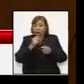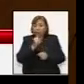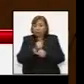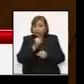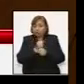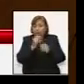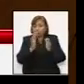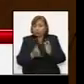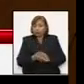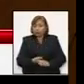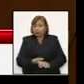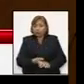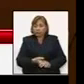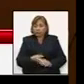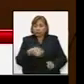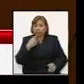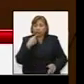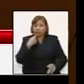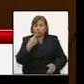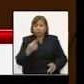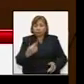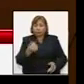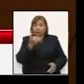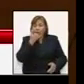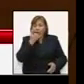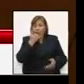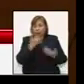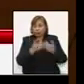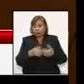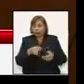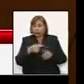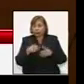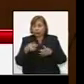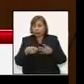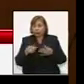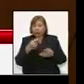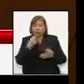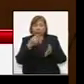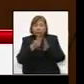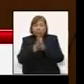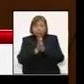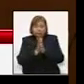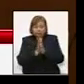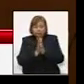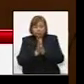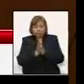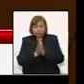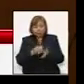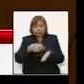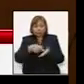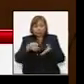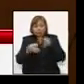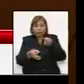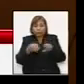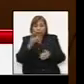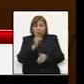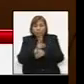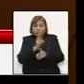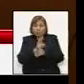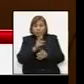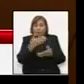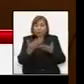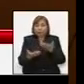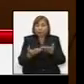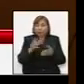y conexos en lo que habría incurrido la empresa Odebrecht y otros, a fin de solicitar la ejecución de la medida cautelar dispuesta